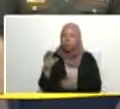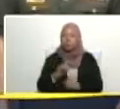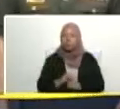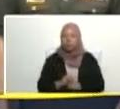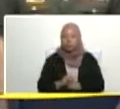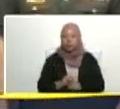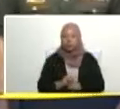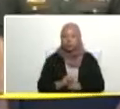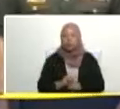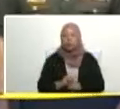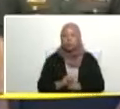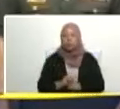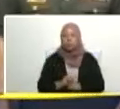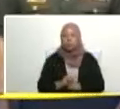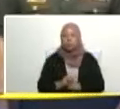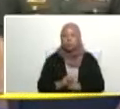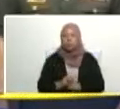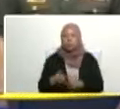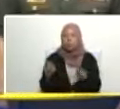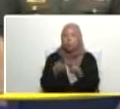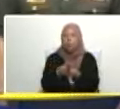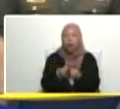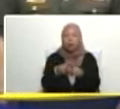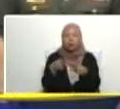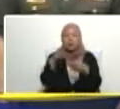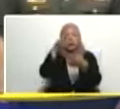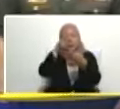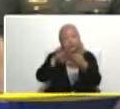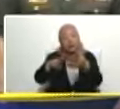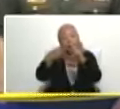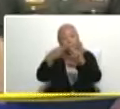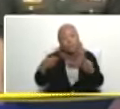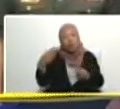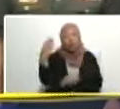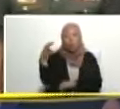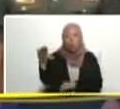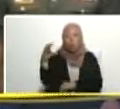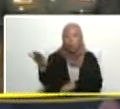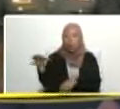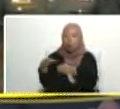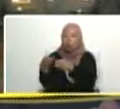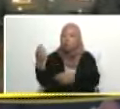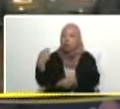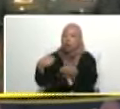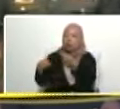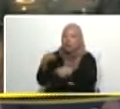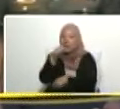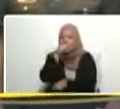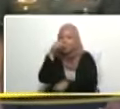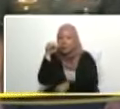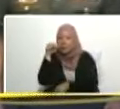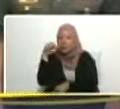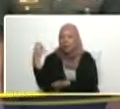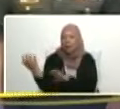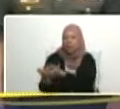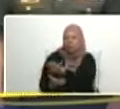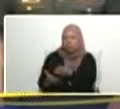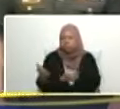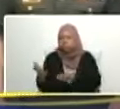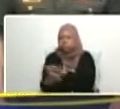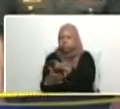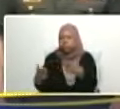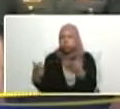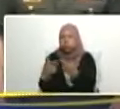égida supuesta de la paz en Colombia, de los grupos narcotraficantes, de la violencia, etcétera.